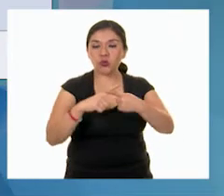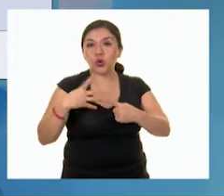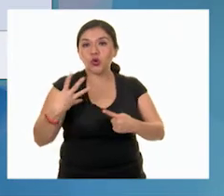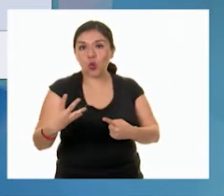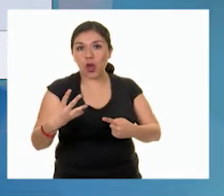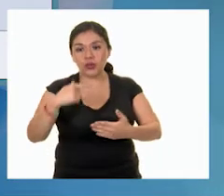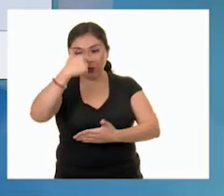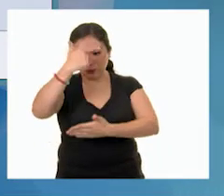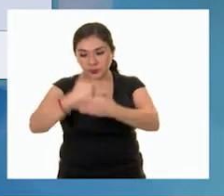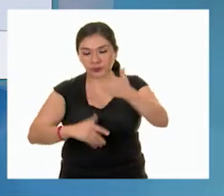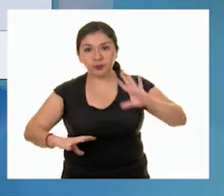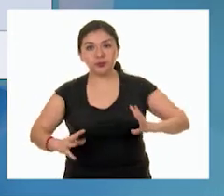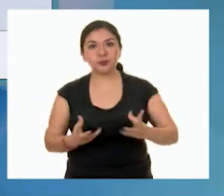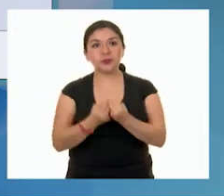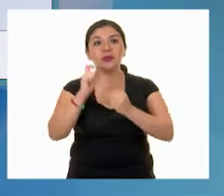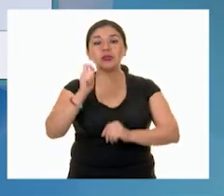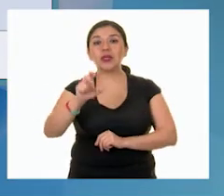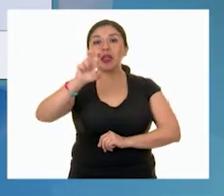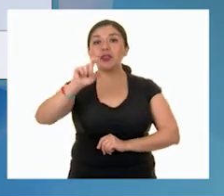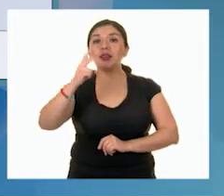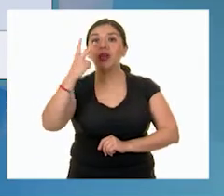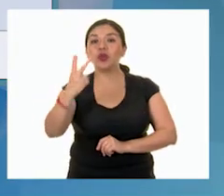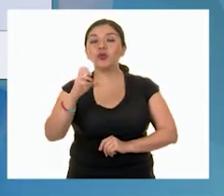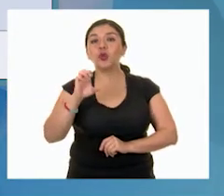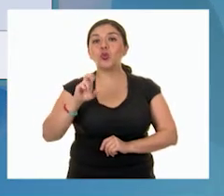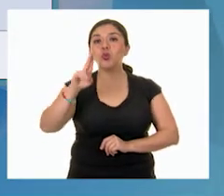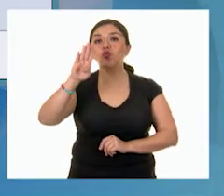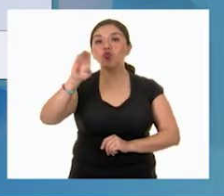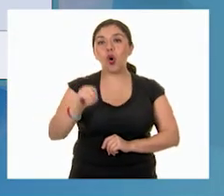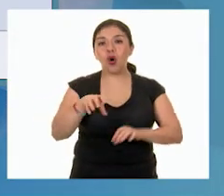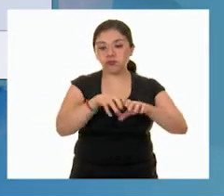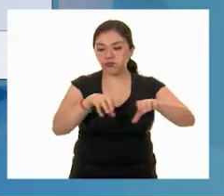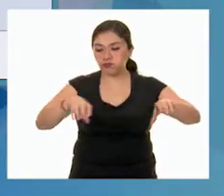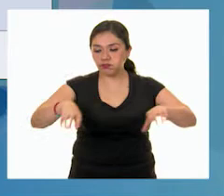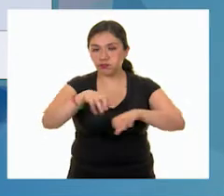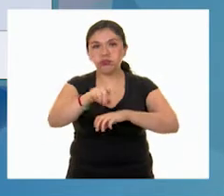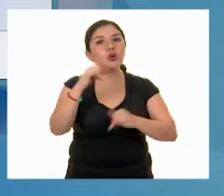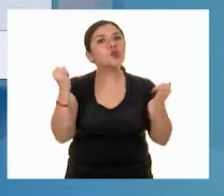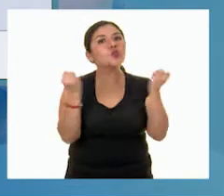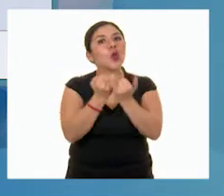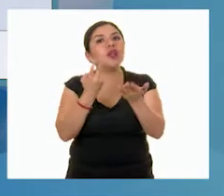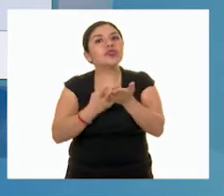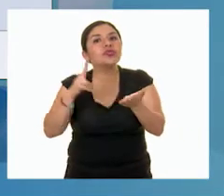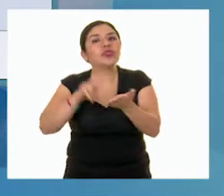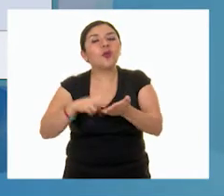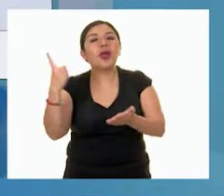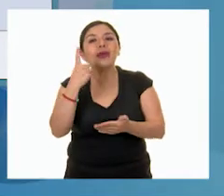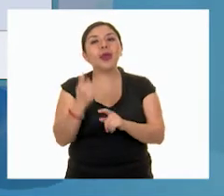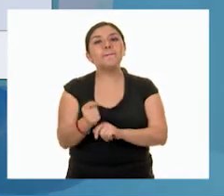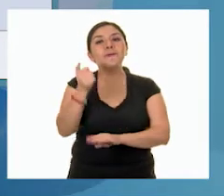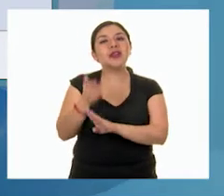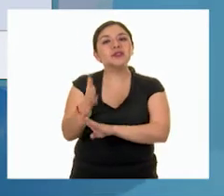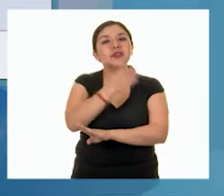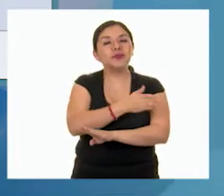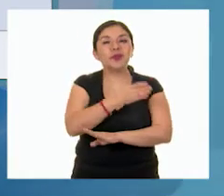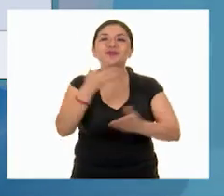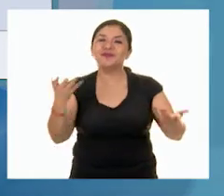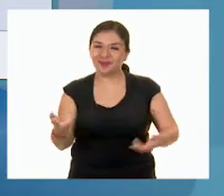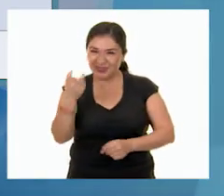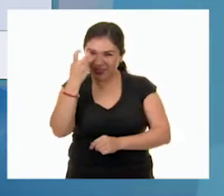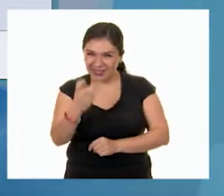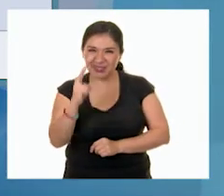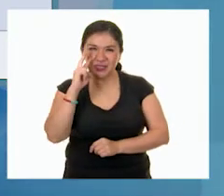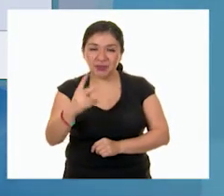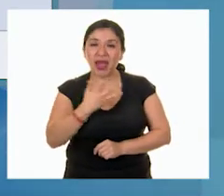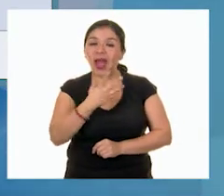4, lo que nos da un total de 32 cubos de volumen, que también es el doble del volumen original. Entonces, tenemos